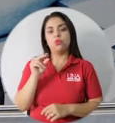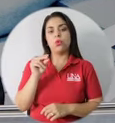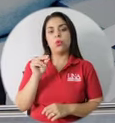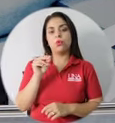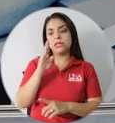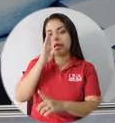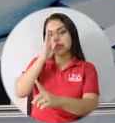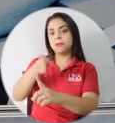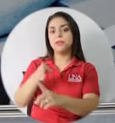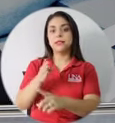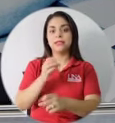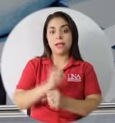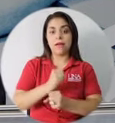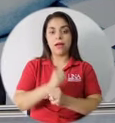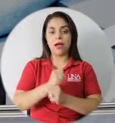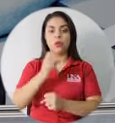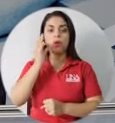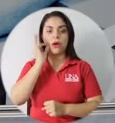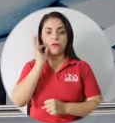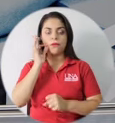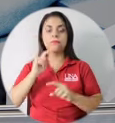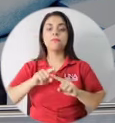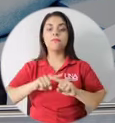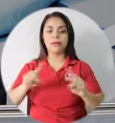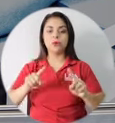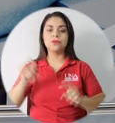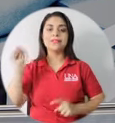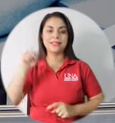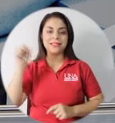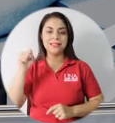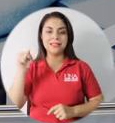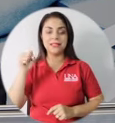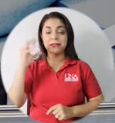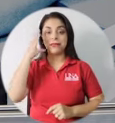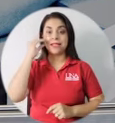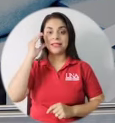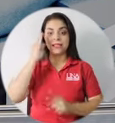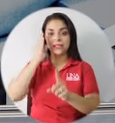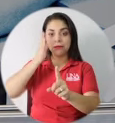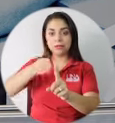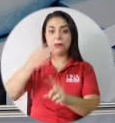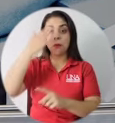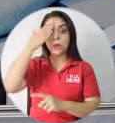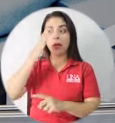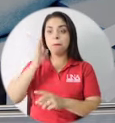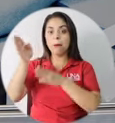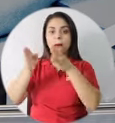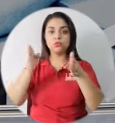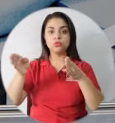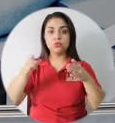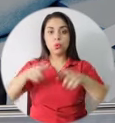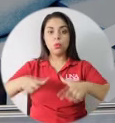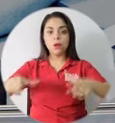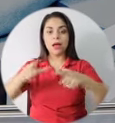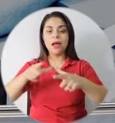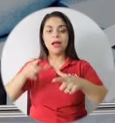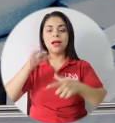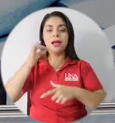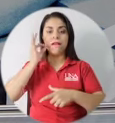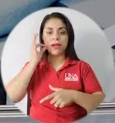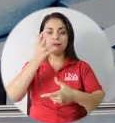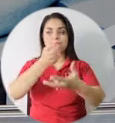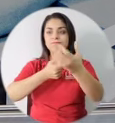directamente trabajando con el café, la vivimos muy directamente, porque cuando vamos a una zona cafetalera nos encontramos